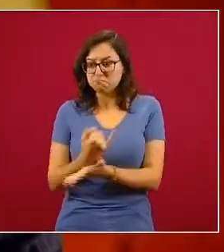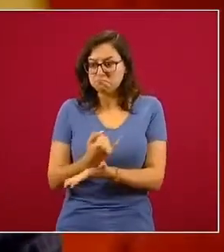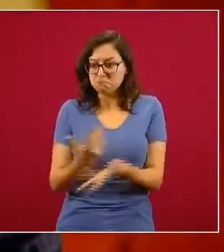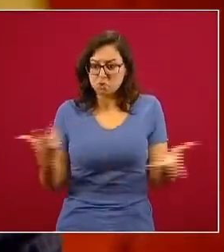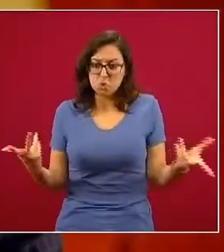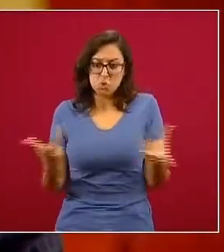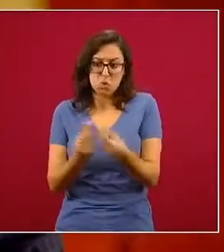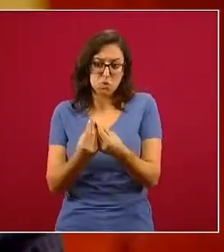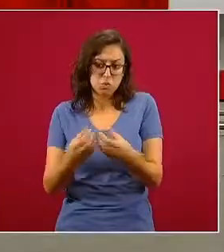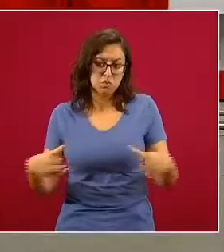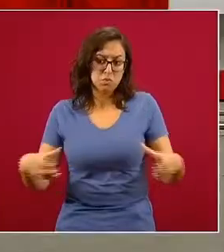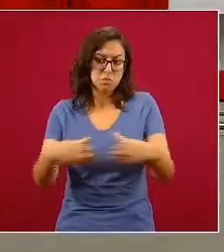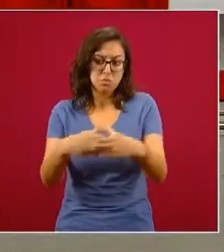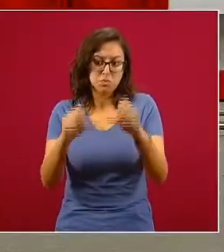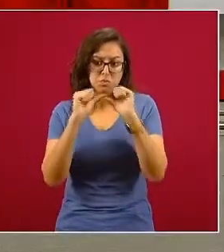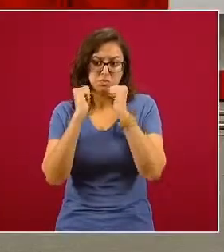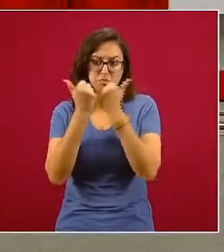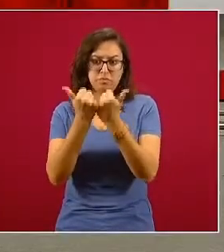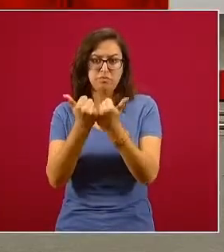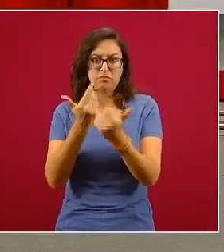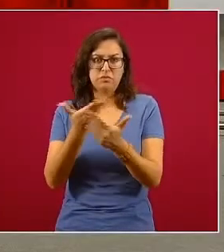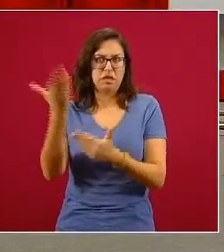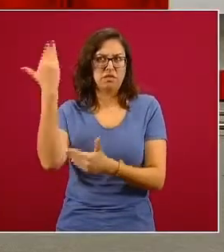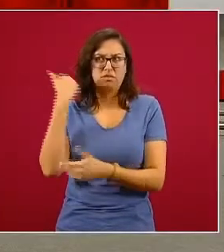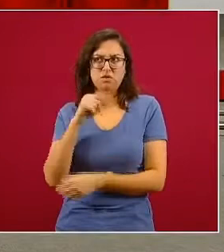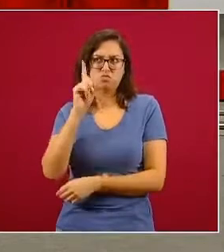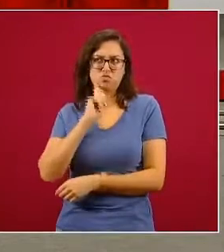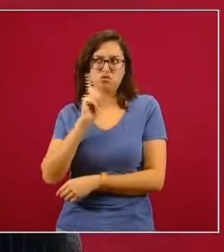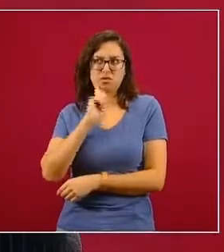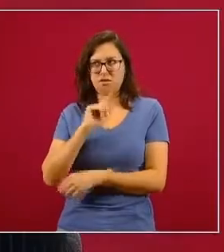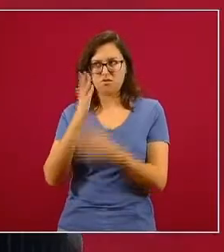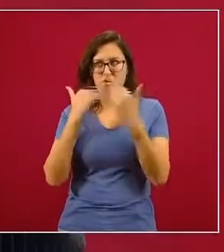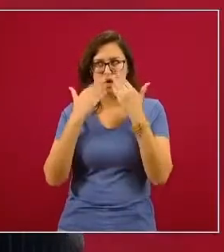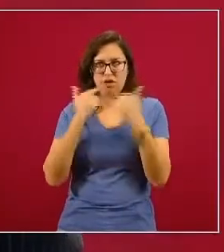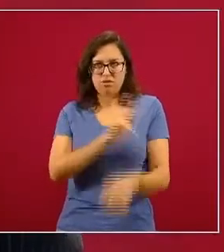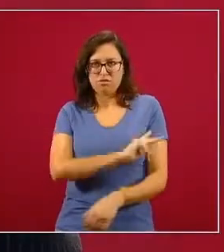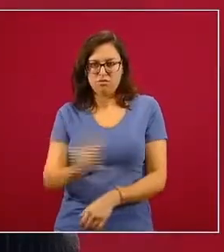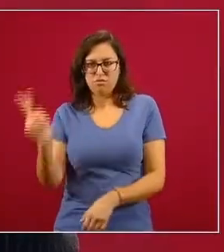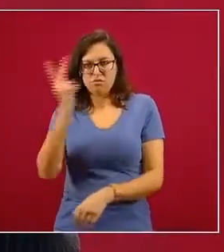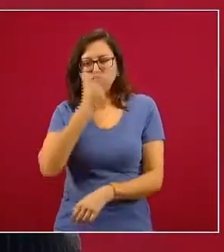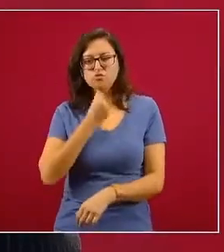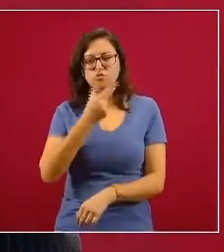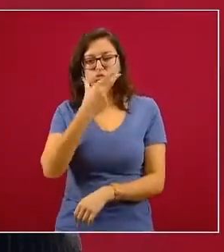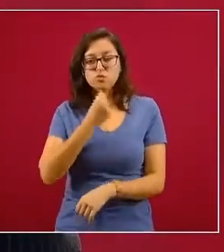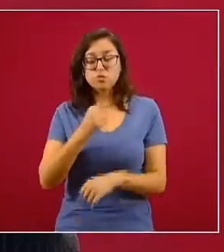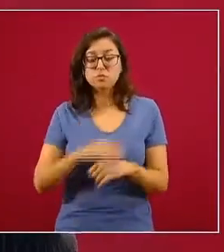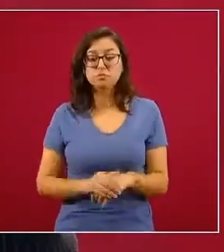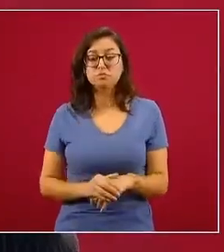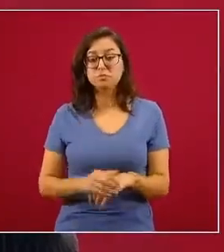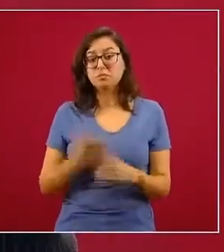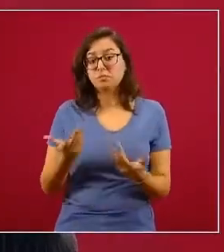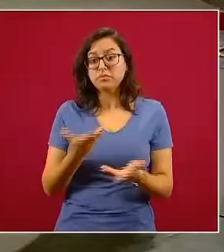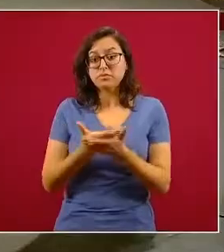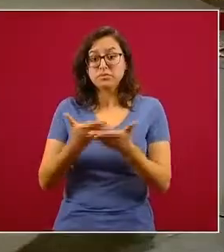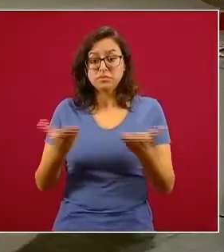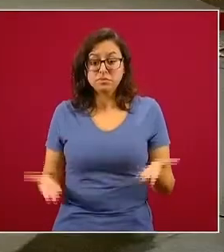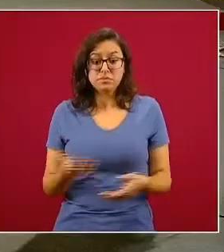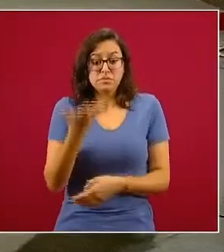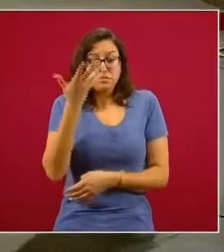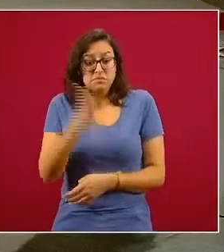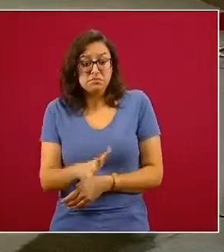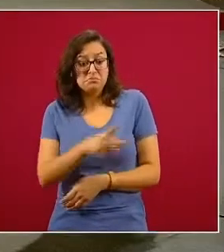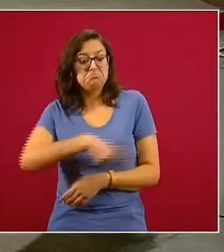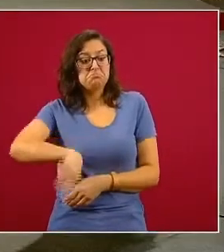y gobernadoras del momento. Creo que no había gobernadoras en ese momento. Y Hoy 10 de ellos deciden libremente tomar